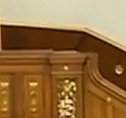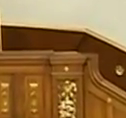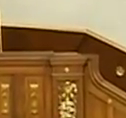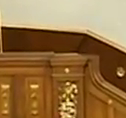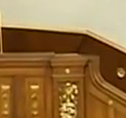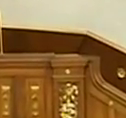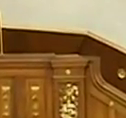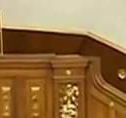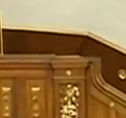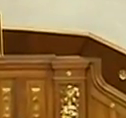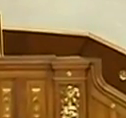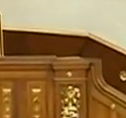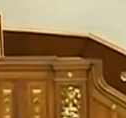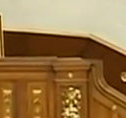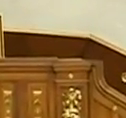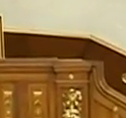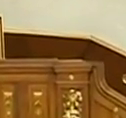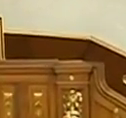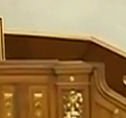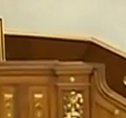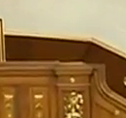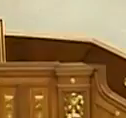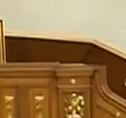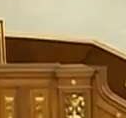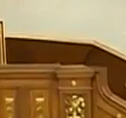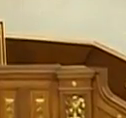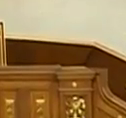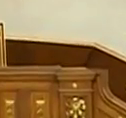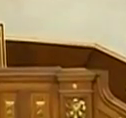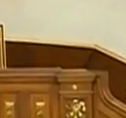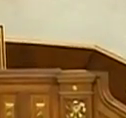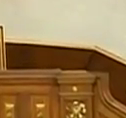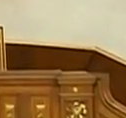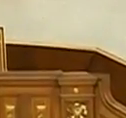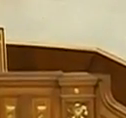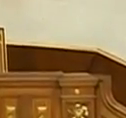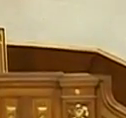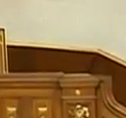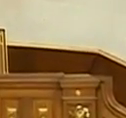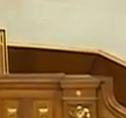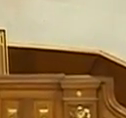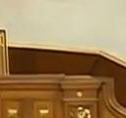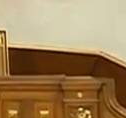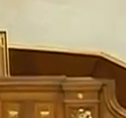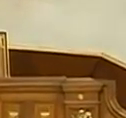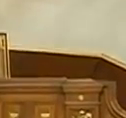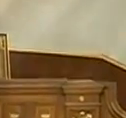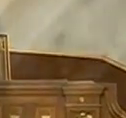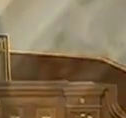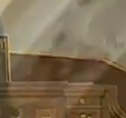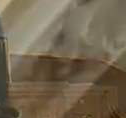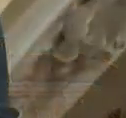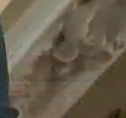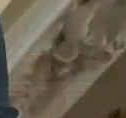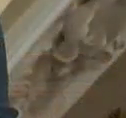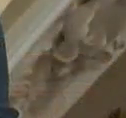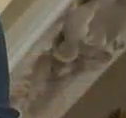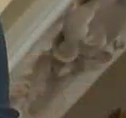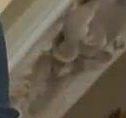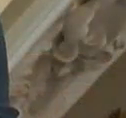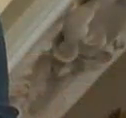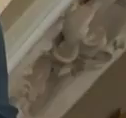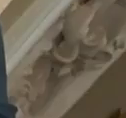inició un proceso exitoso donde se respalda y se acompaña ese refinanciamiento de deuda externa de nuestro